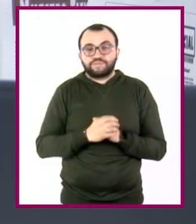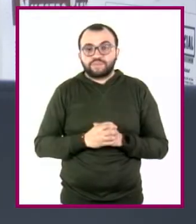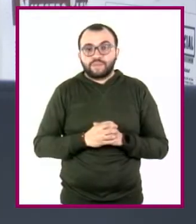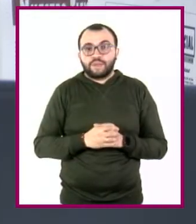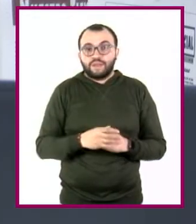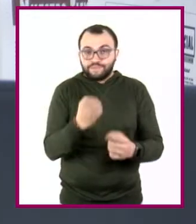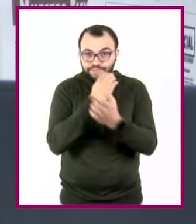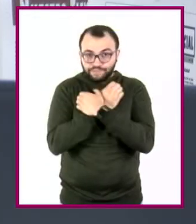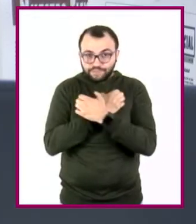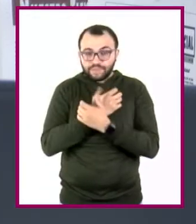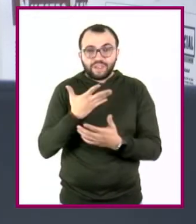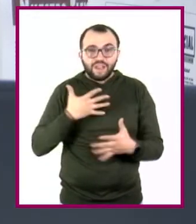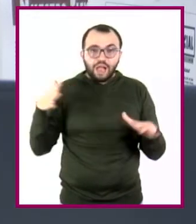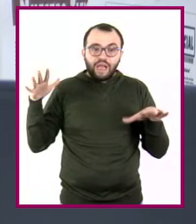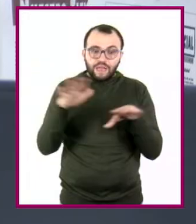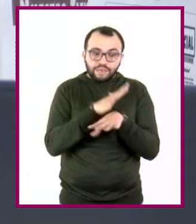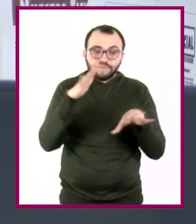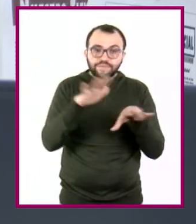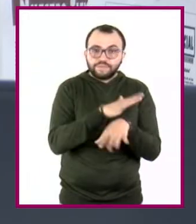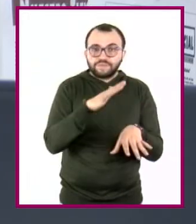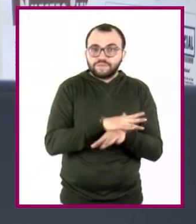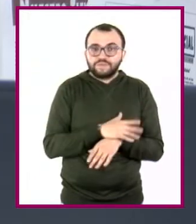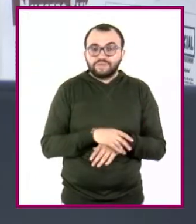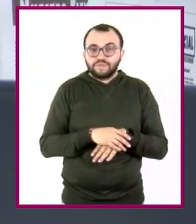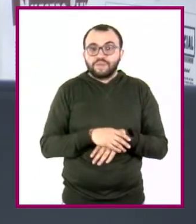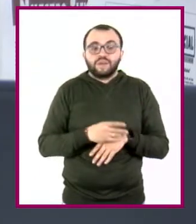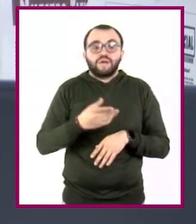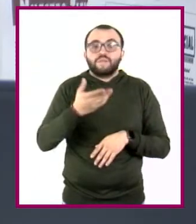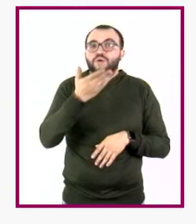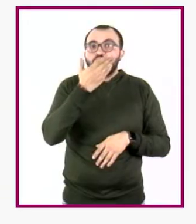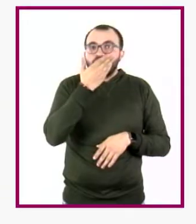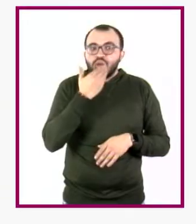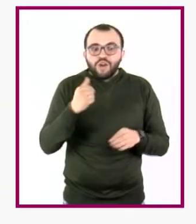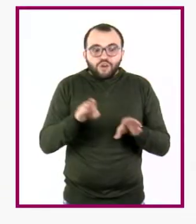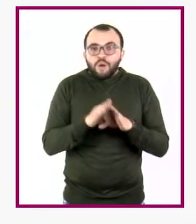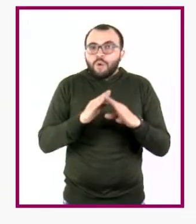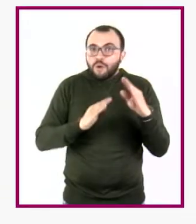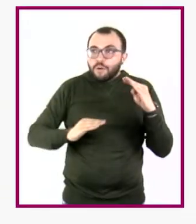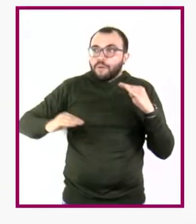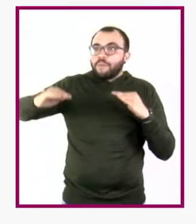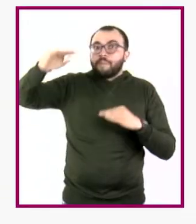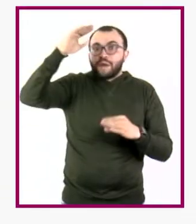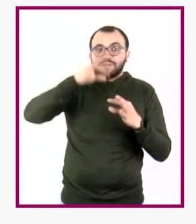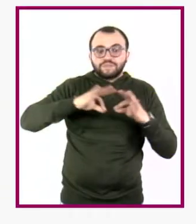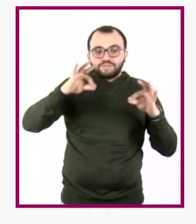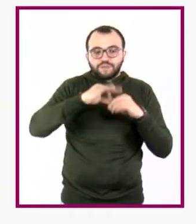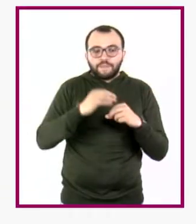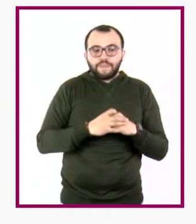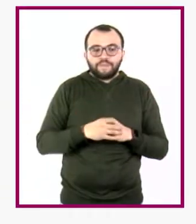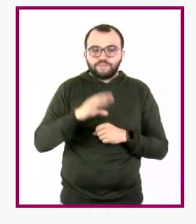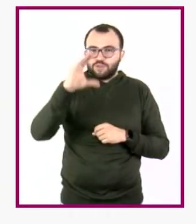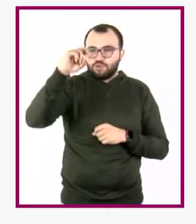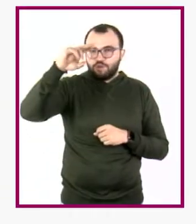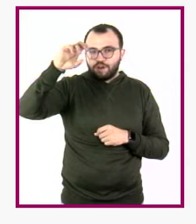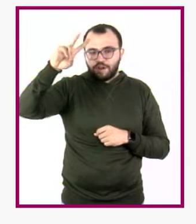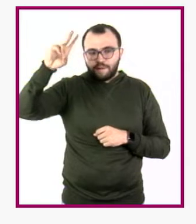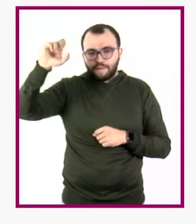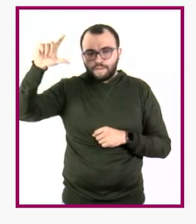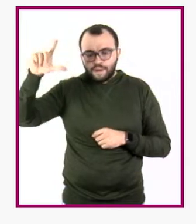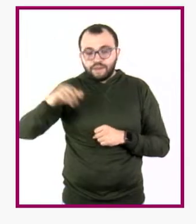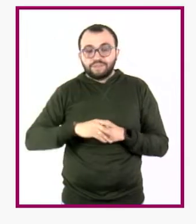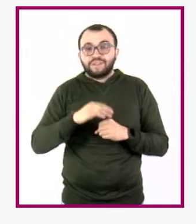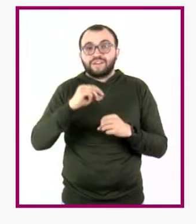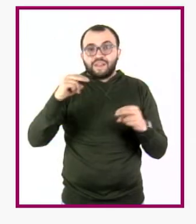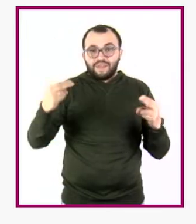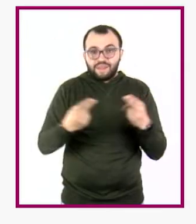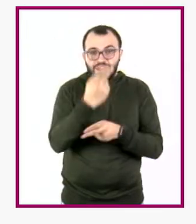cambios, los cuales no han generado un aumento importante en el rezago educativo. De acuerdo con datos del Coneval, a nivel nacional se